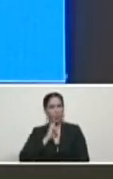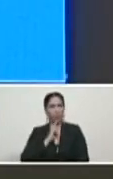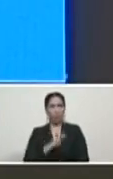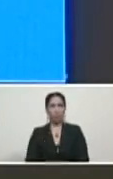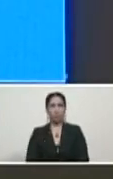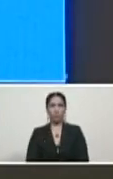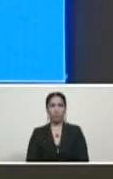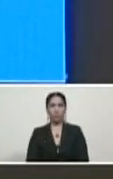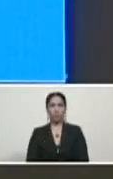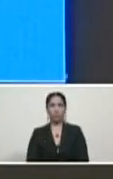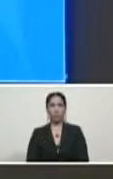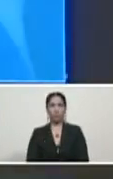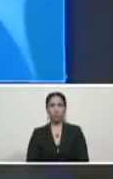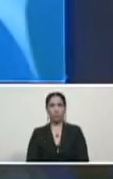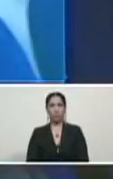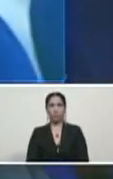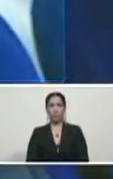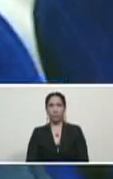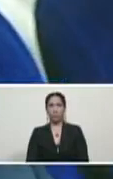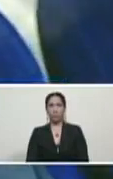quien trató de pasarse de vivo